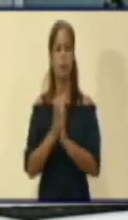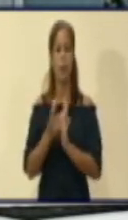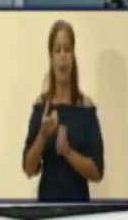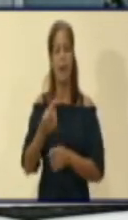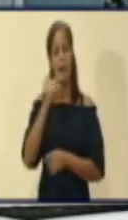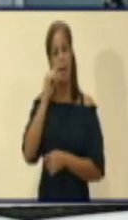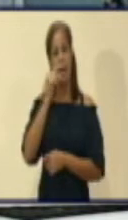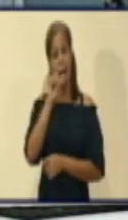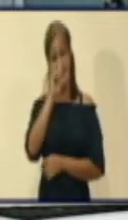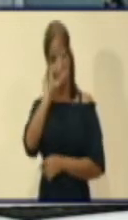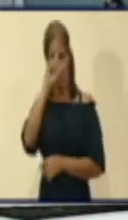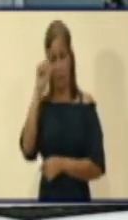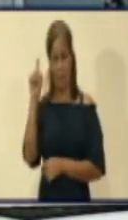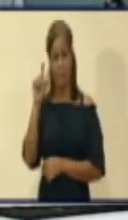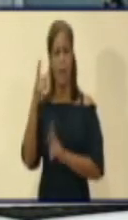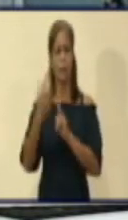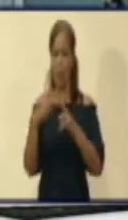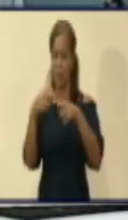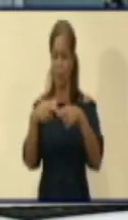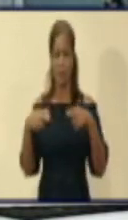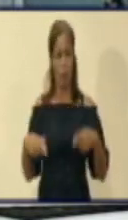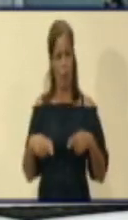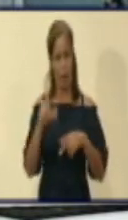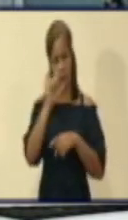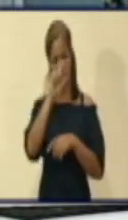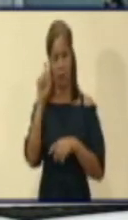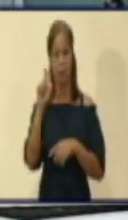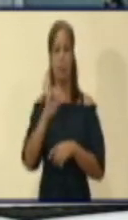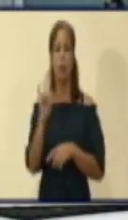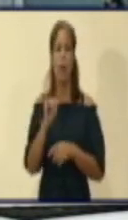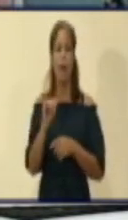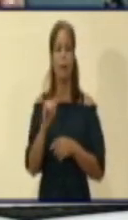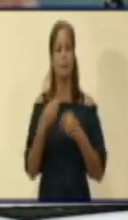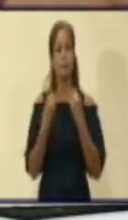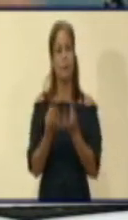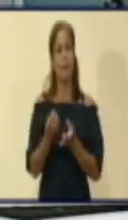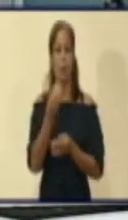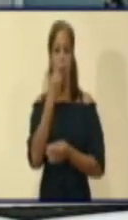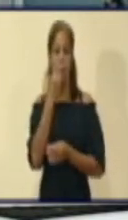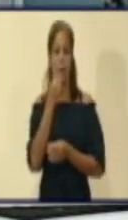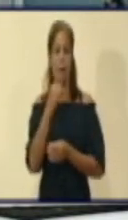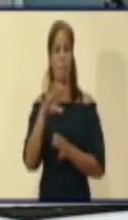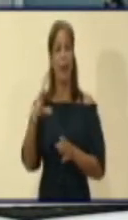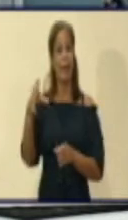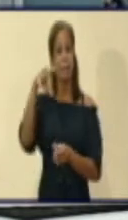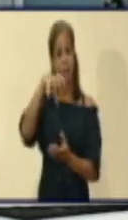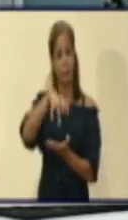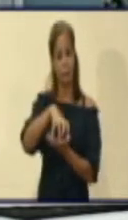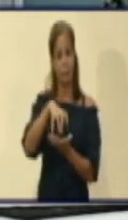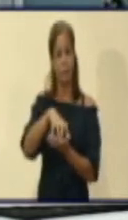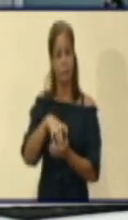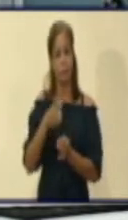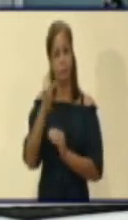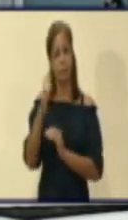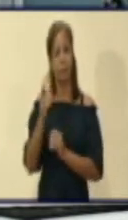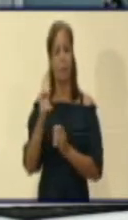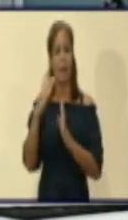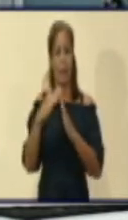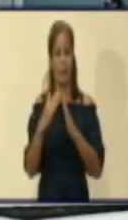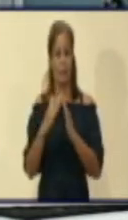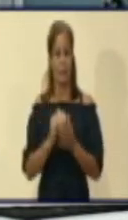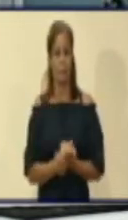en los restaurantes que siguen ofertando comida para llevar en las carpas que han sido diseminadas por los diferentes espacios